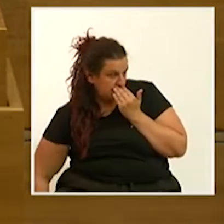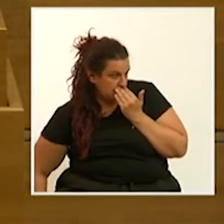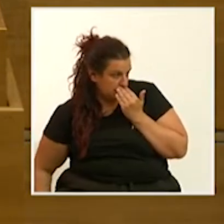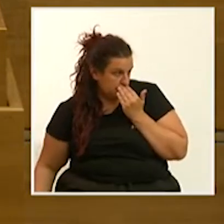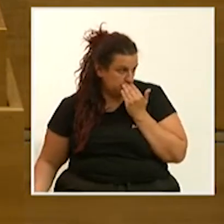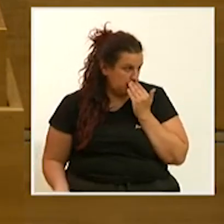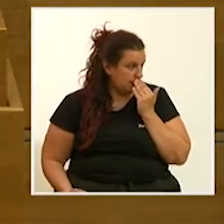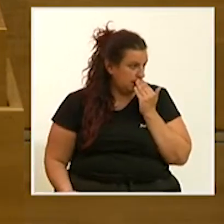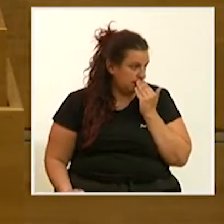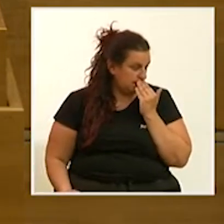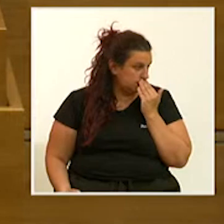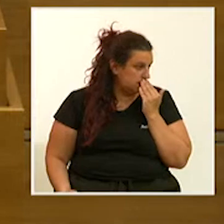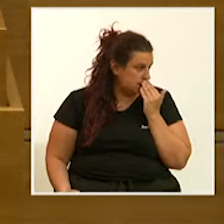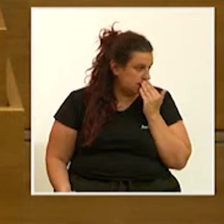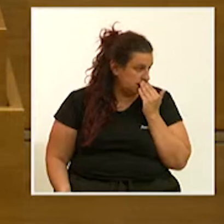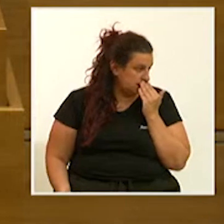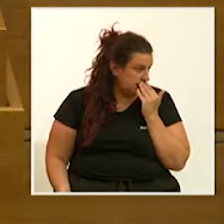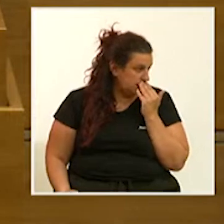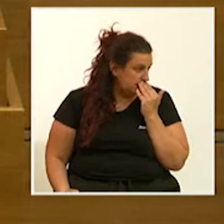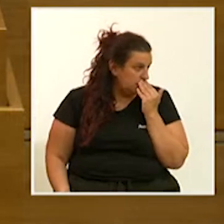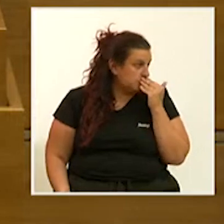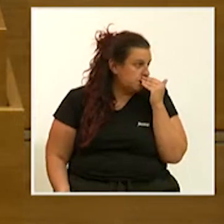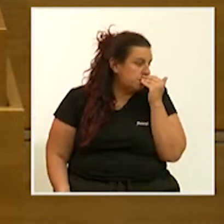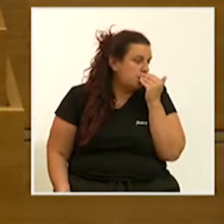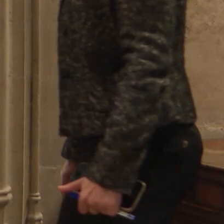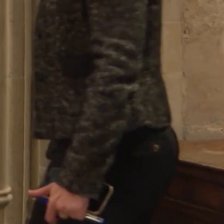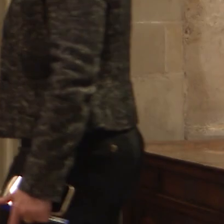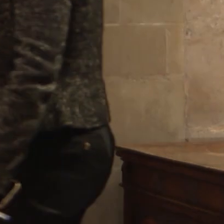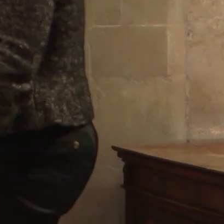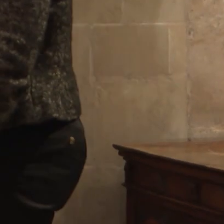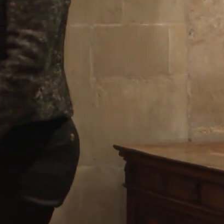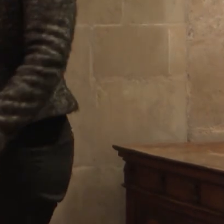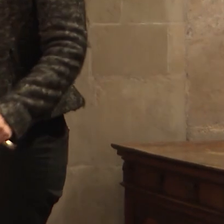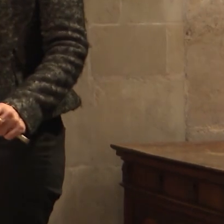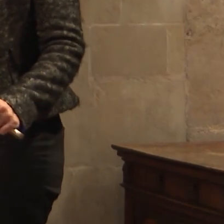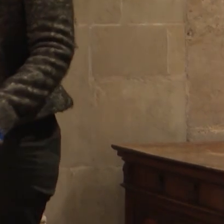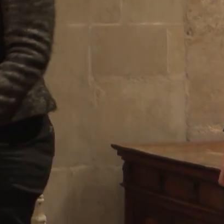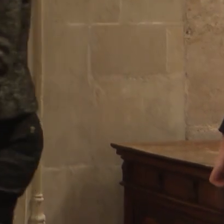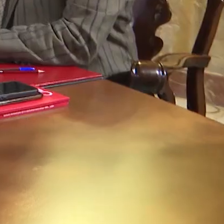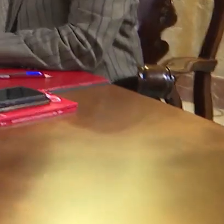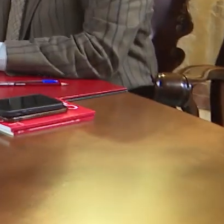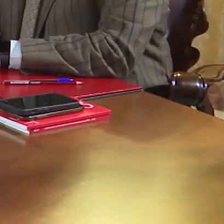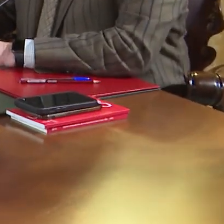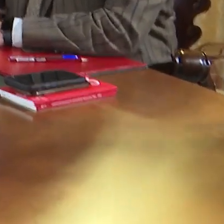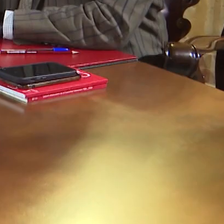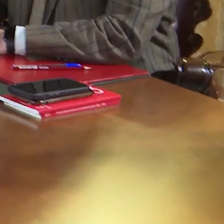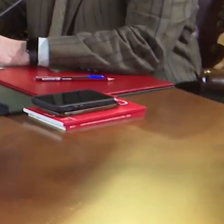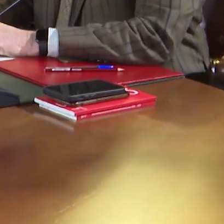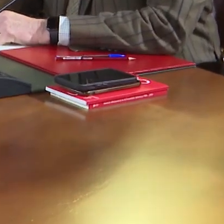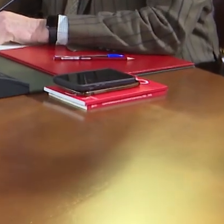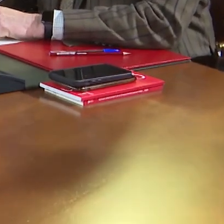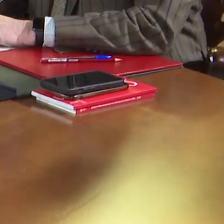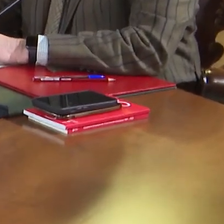autonómico compartido con el partido popular al tiempo que ha asegurado que su grupo no se ha planteado la posibilidad de que los populares le